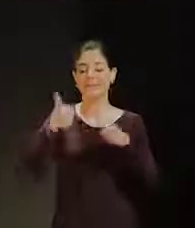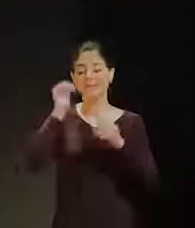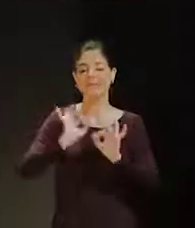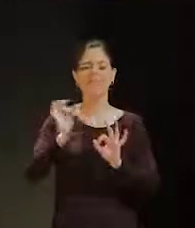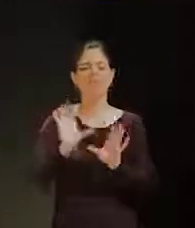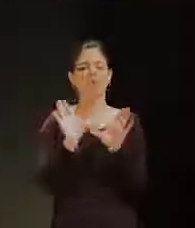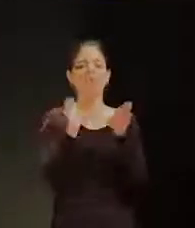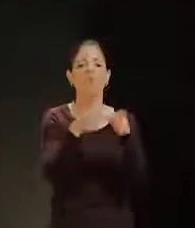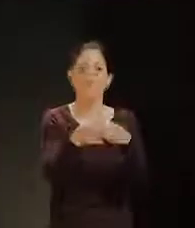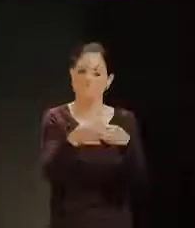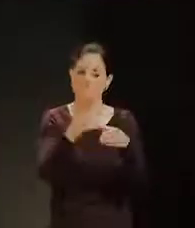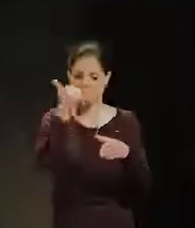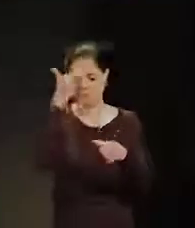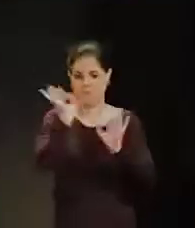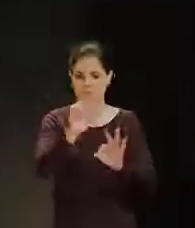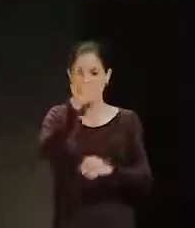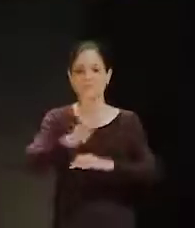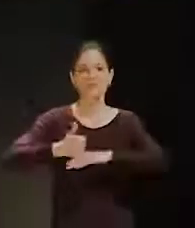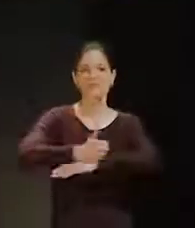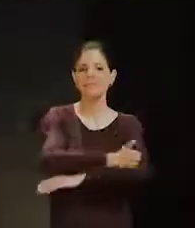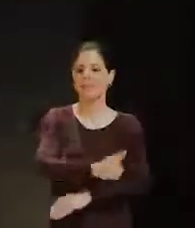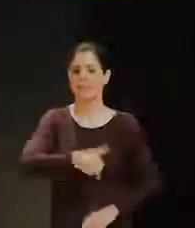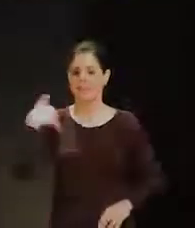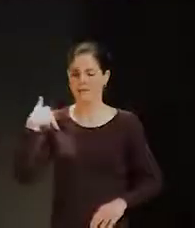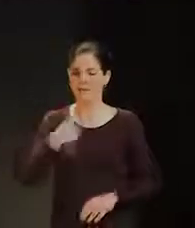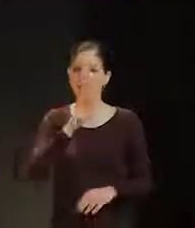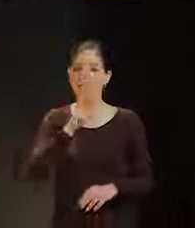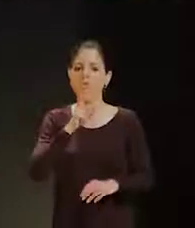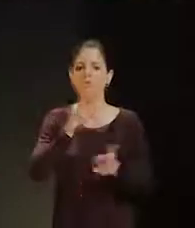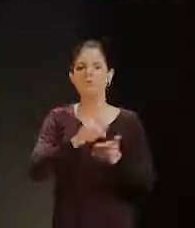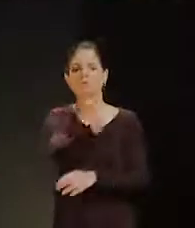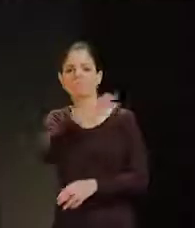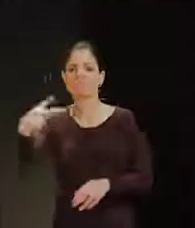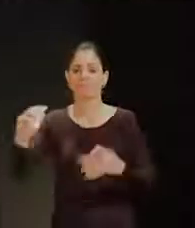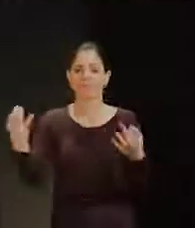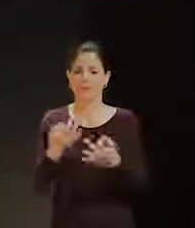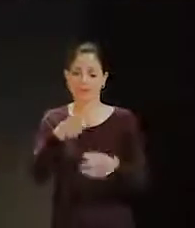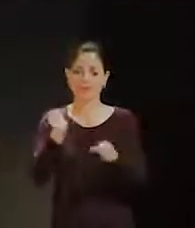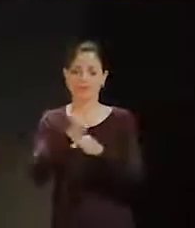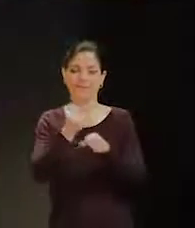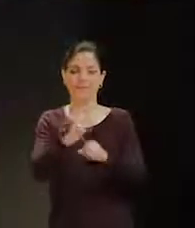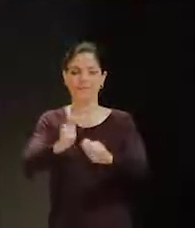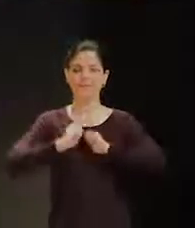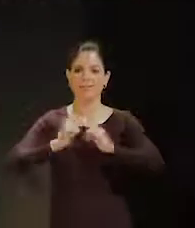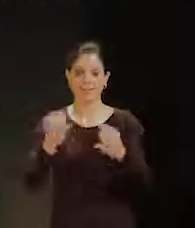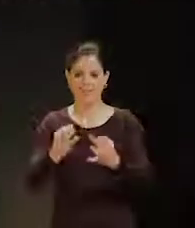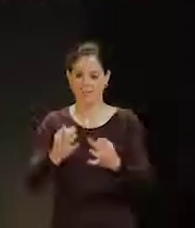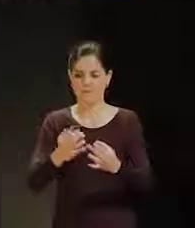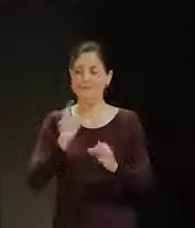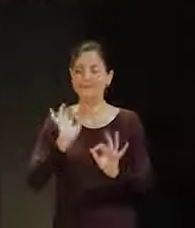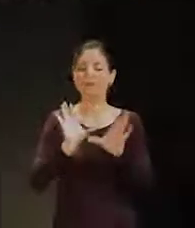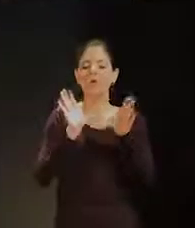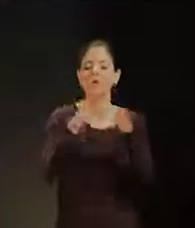la comunidad, con la población general? ¿Cuál ha sido el efecto de vuestro trabajo en